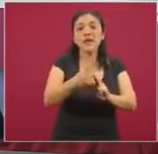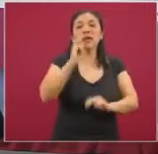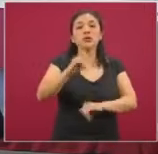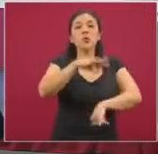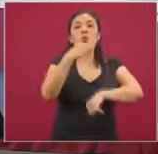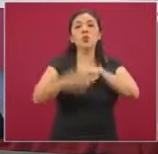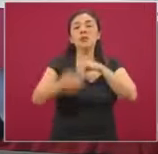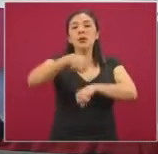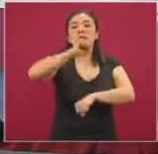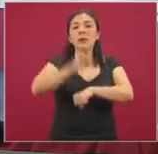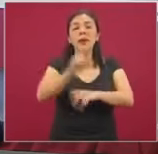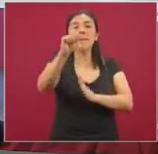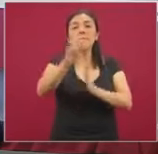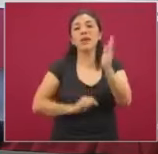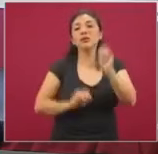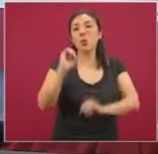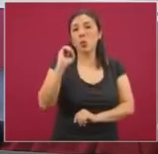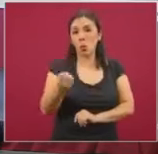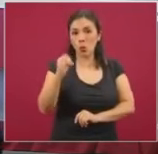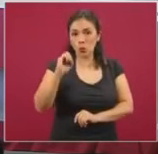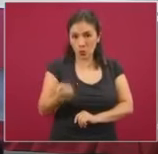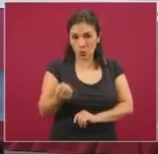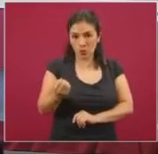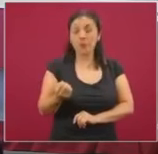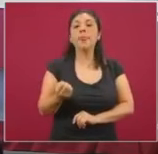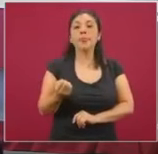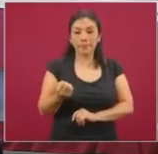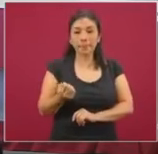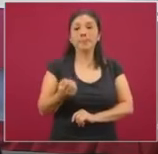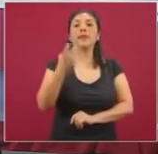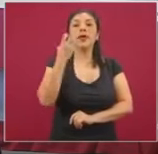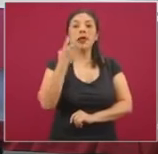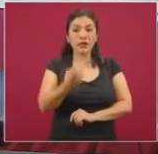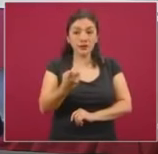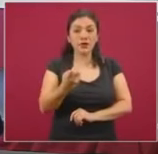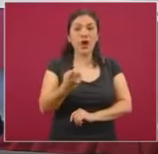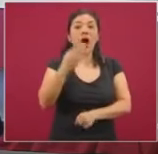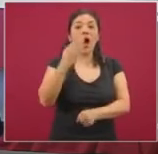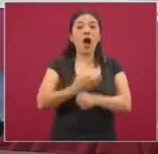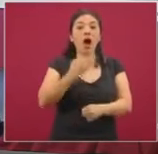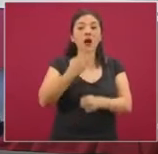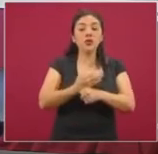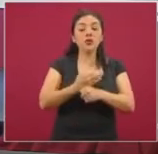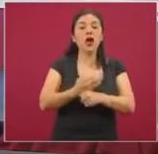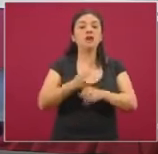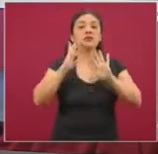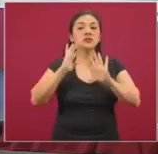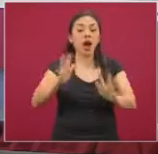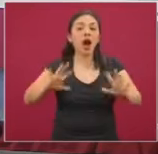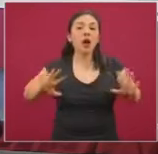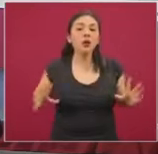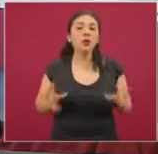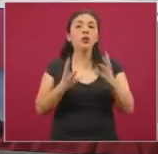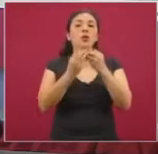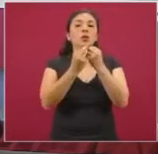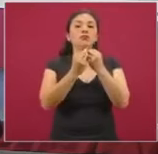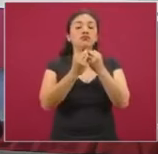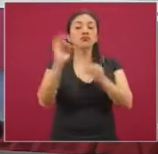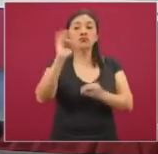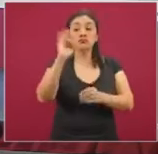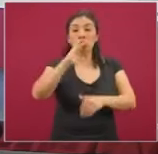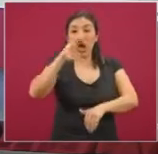última semana del mes de octubre, con lo cual pues prácticamente estaríamos sumando ya cuando